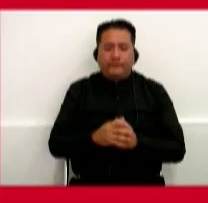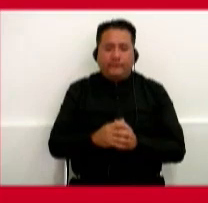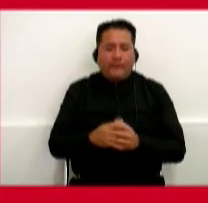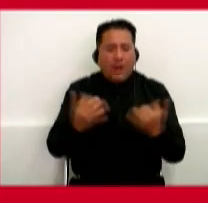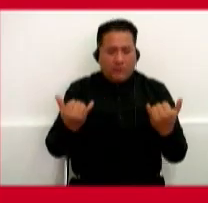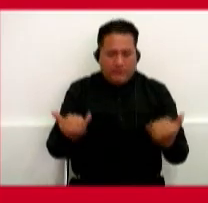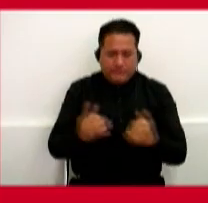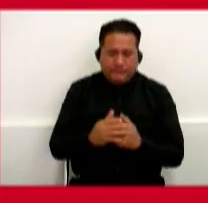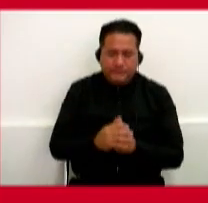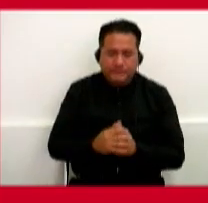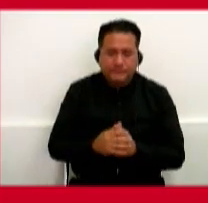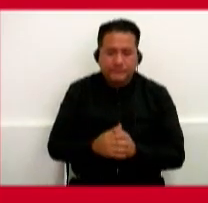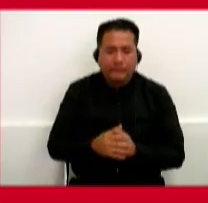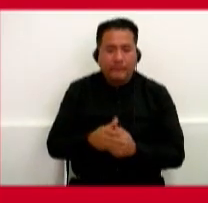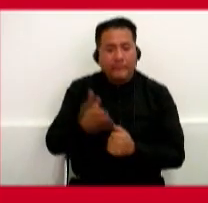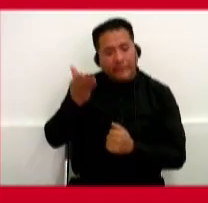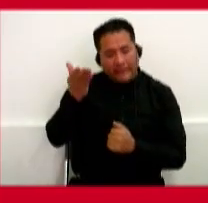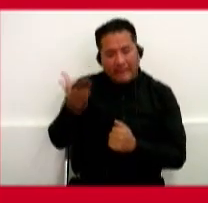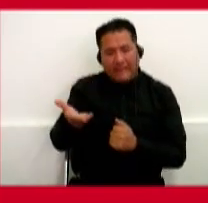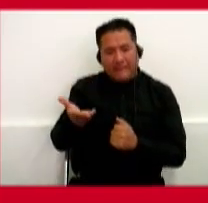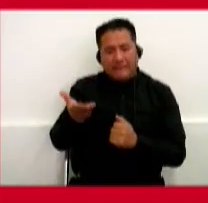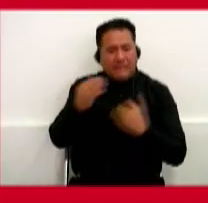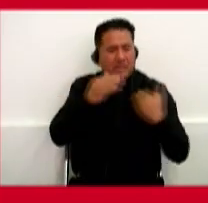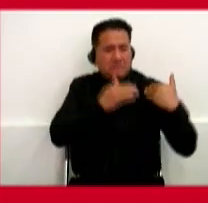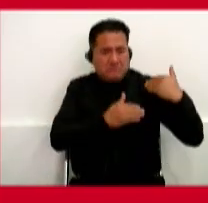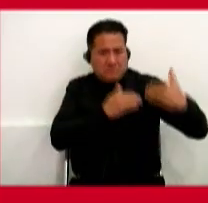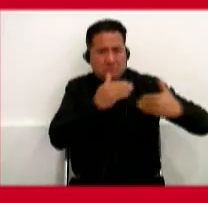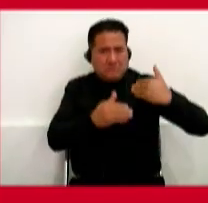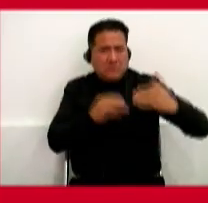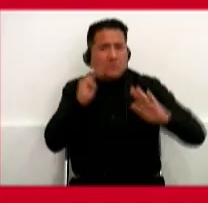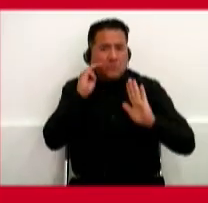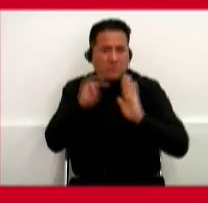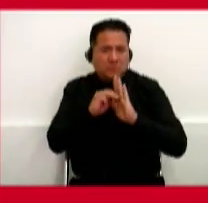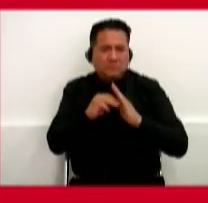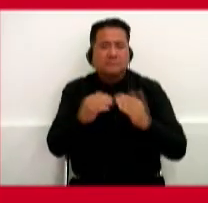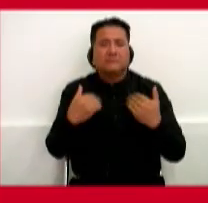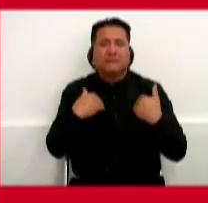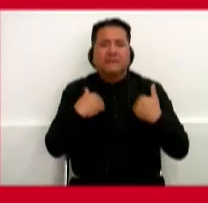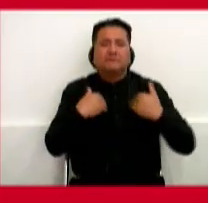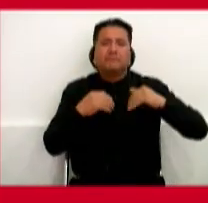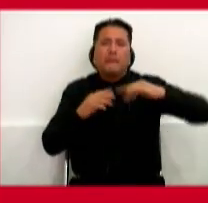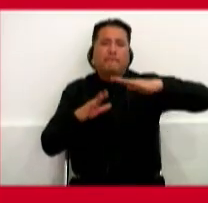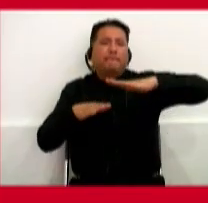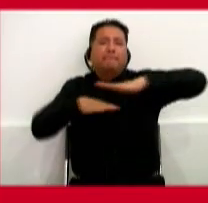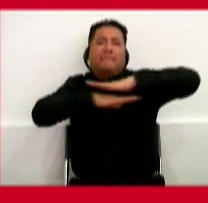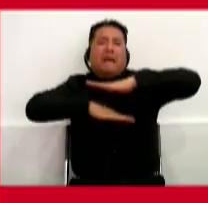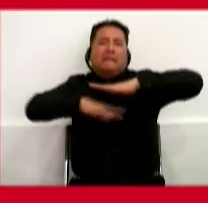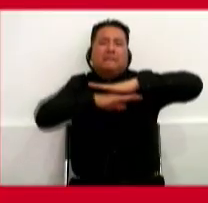Ahora, esta gestión de modelo operativo se basa en 3 pilares, como le dije. En personas,